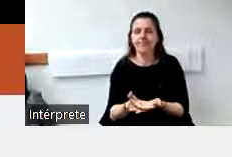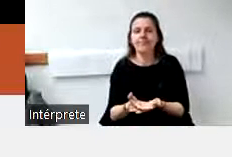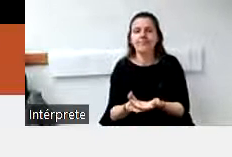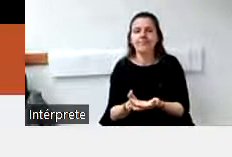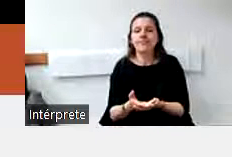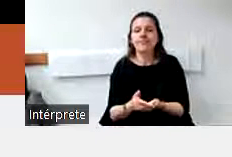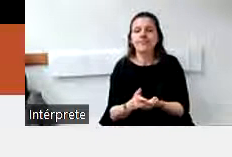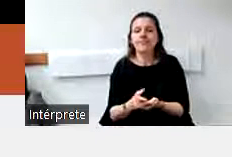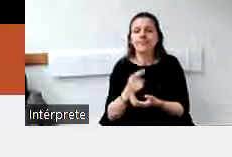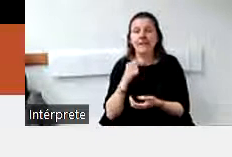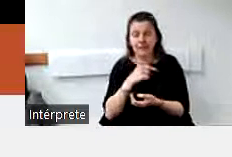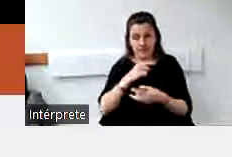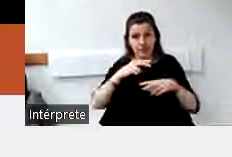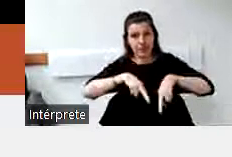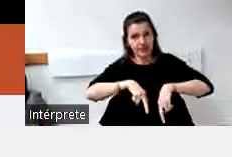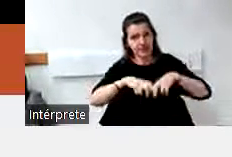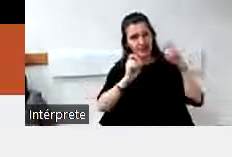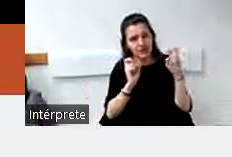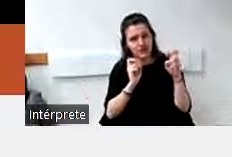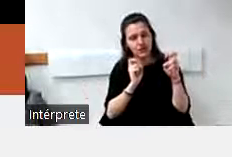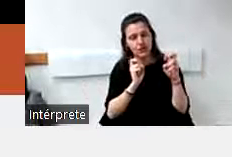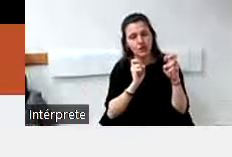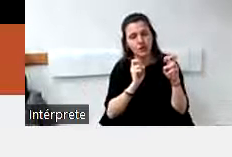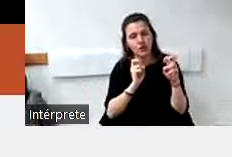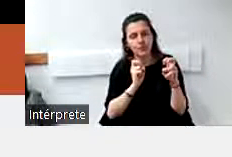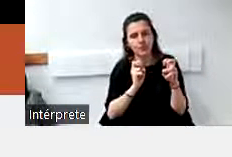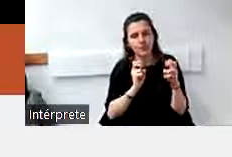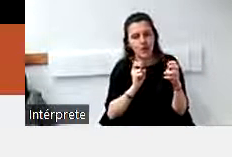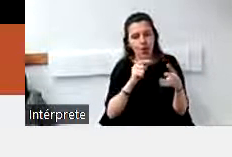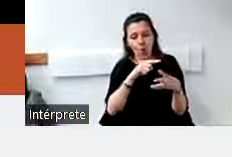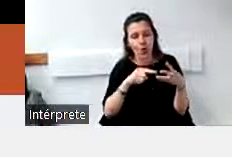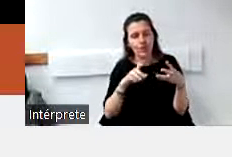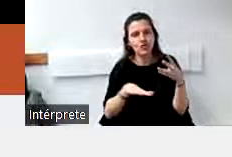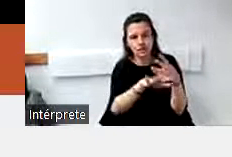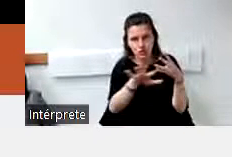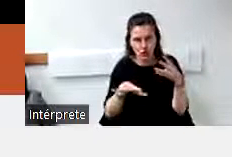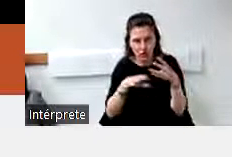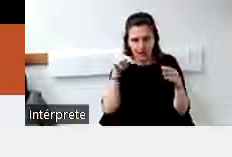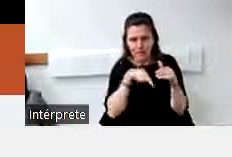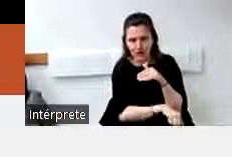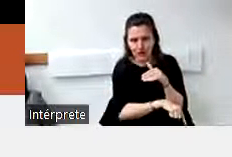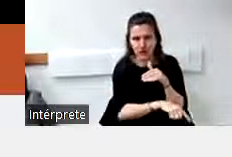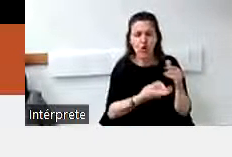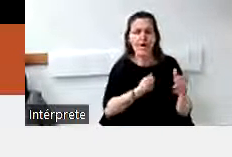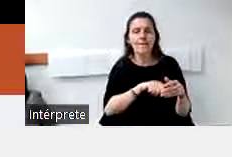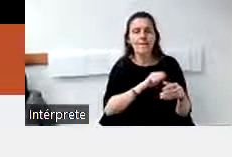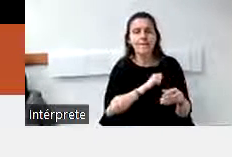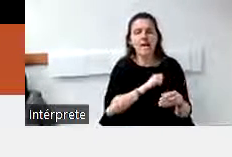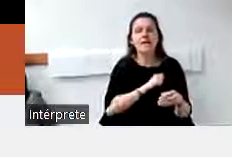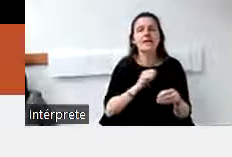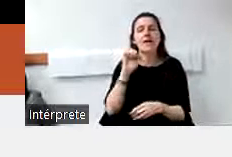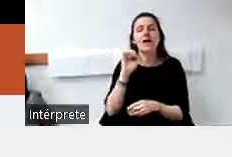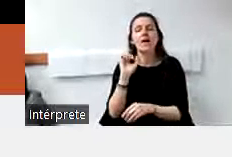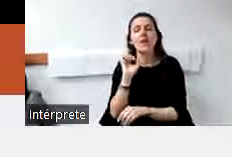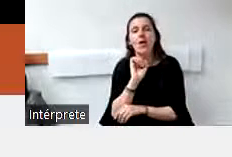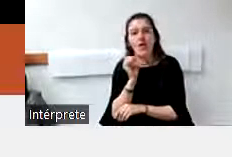cuatro casos, estudió cuatro casos en profundidad: España, Ecuador, Marruecos